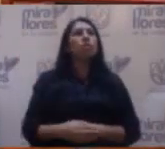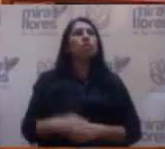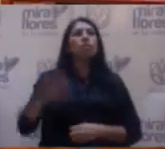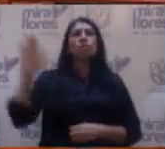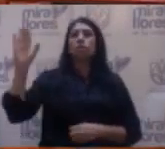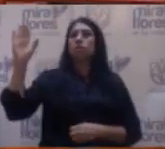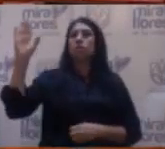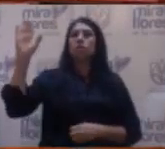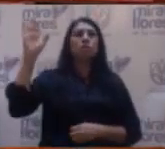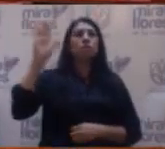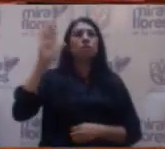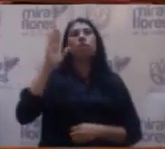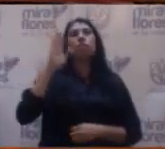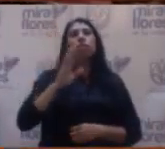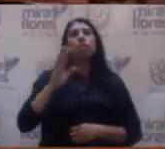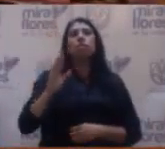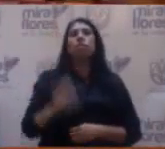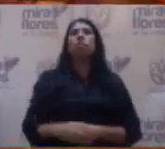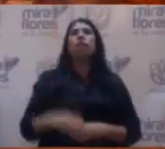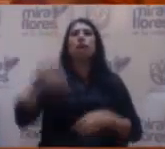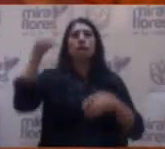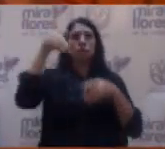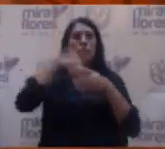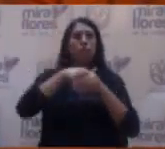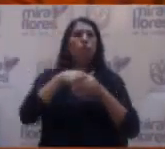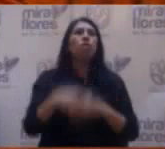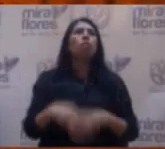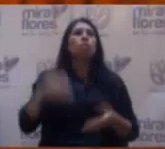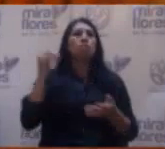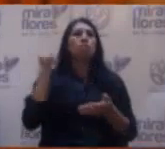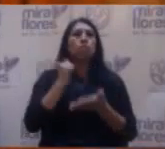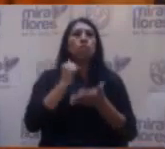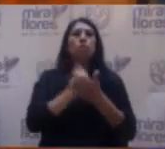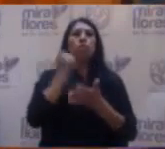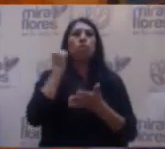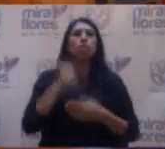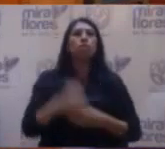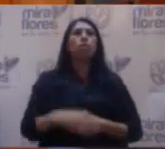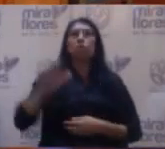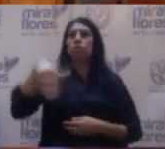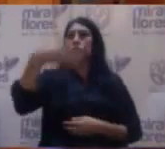conformidad. Aprobado por unanimidad. Muchas gracias. Vamos al siguiente punto.